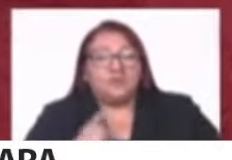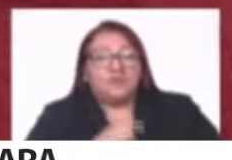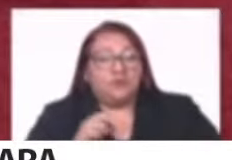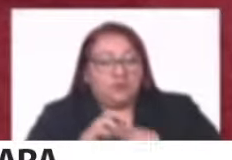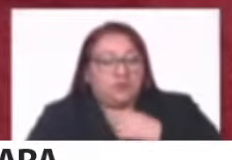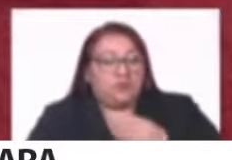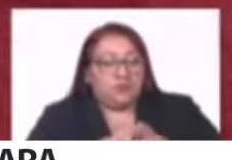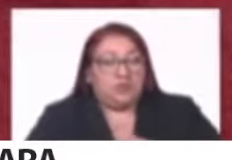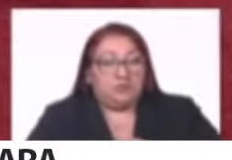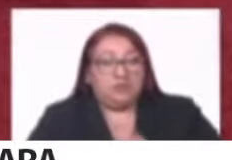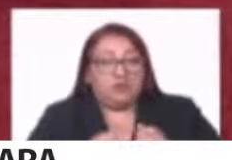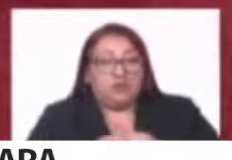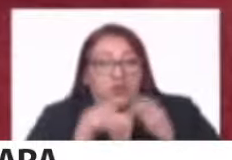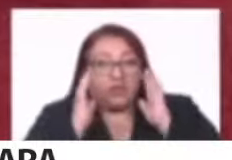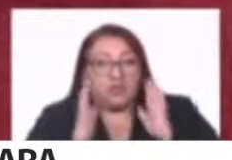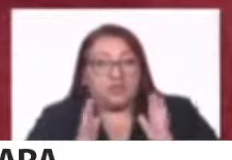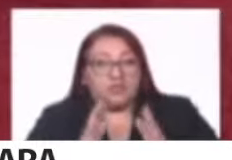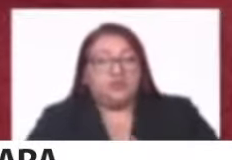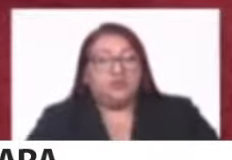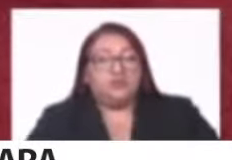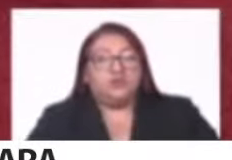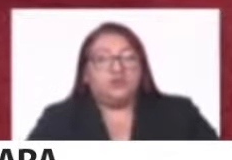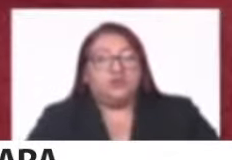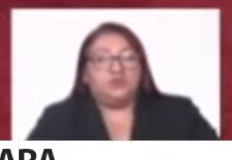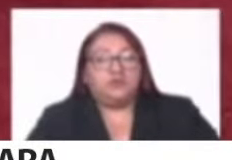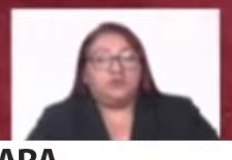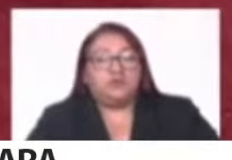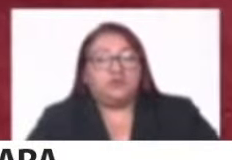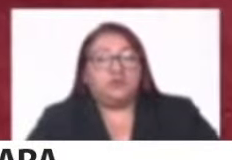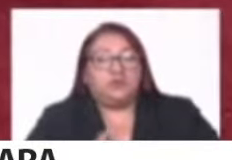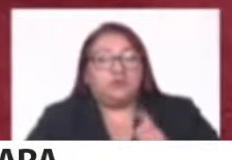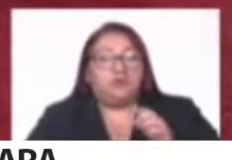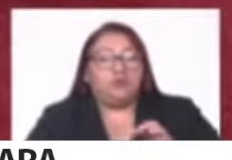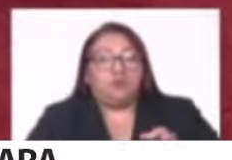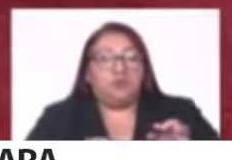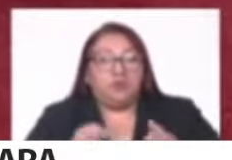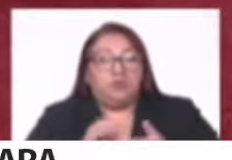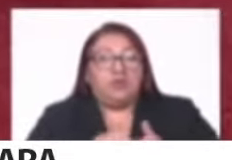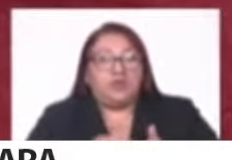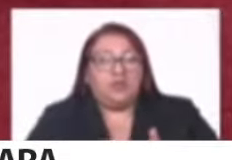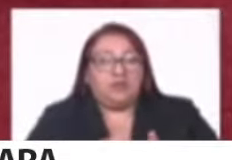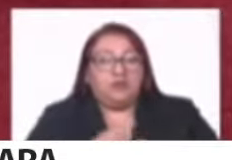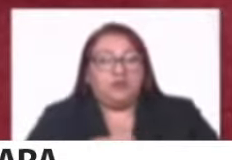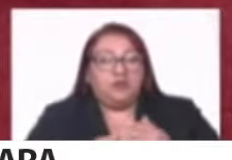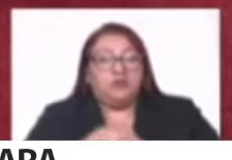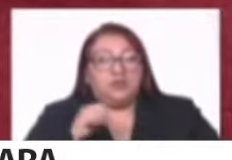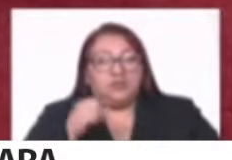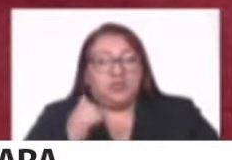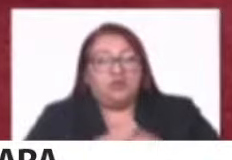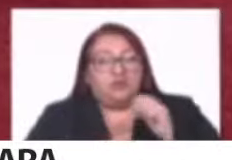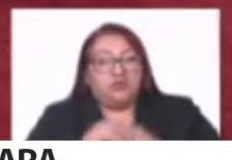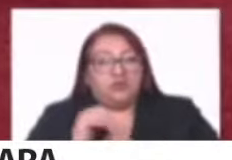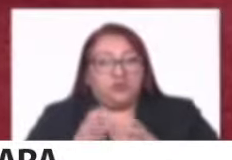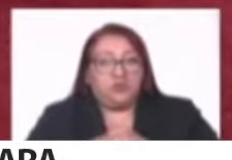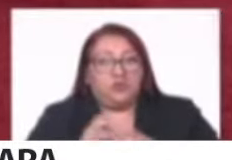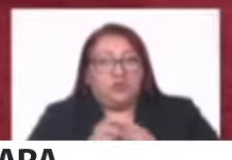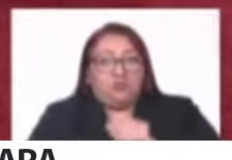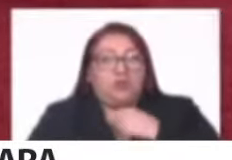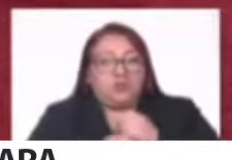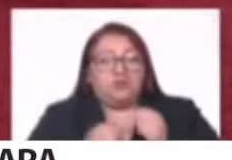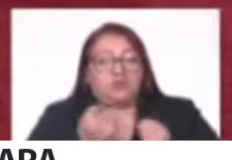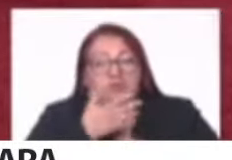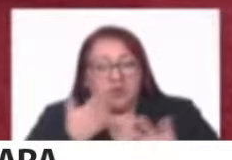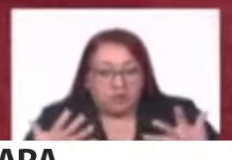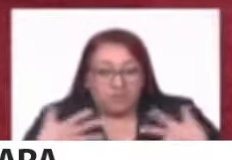país inicia con la atención a la población más vulnerable, cerrando las brechas existentes y construyendo un país